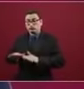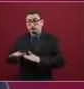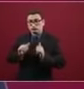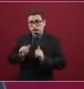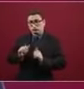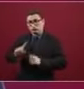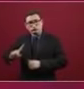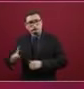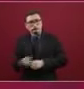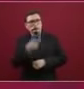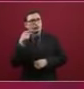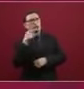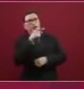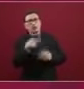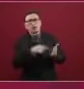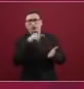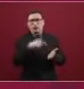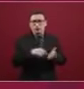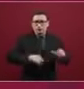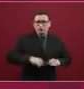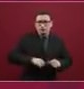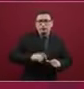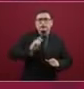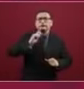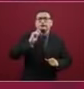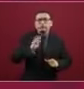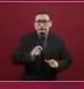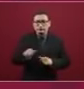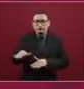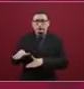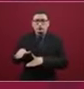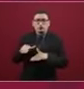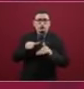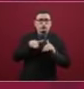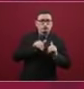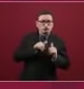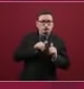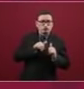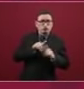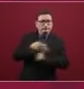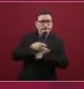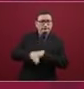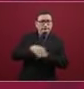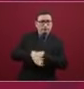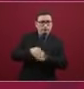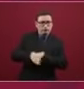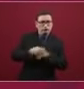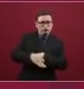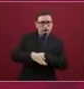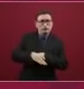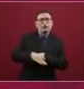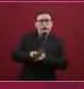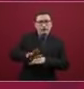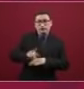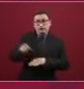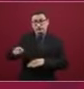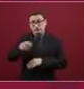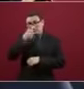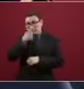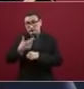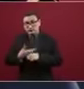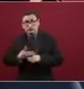se separa temporalmente y entonces la Secretaría ya no tiene ninguna